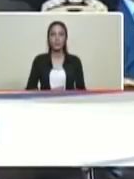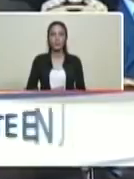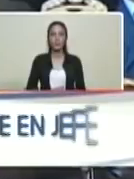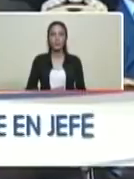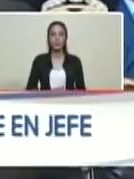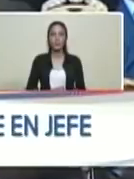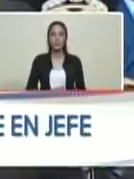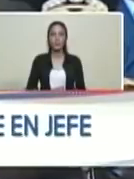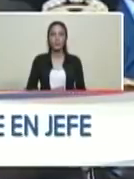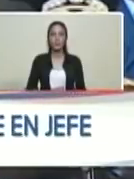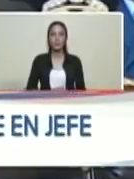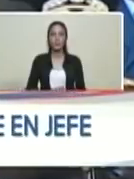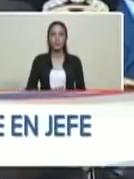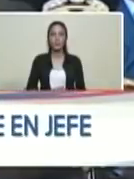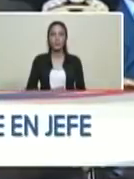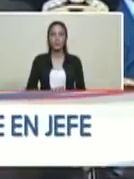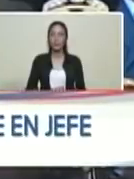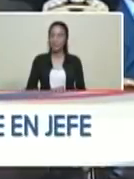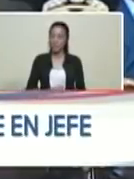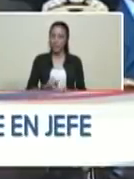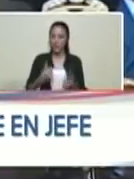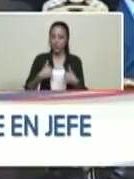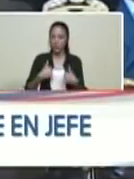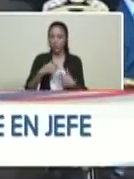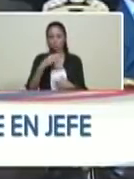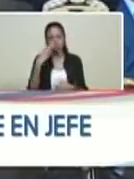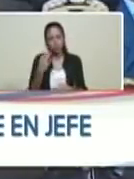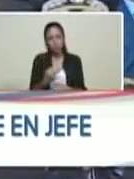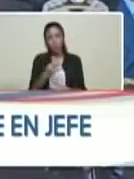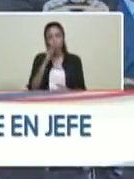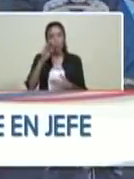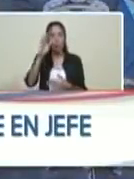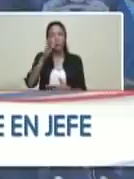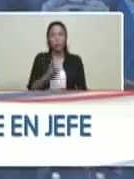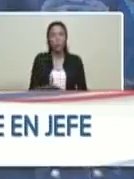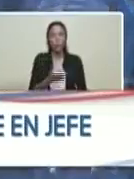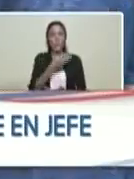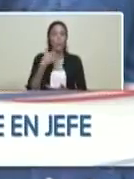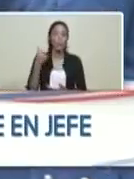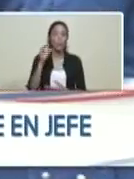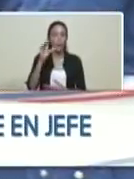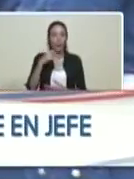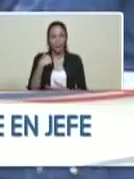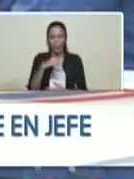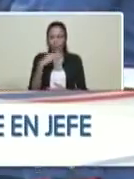lleno de certezas del futuro de nuestra patria